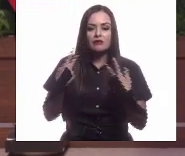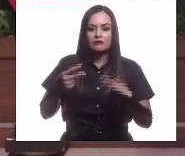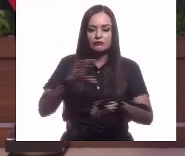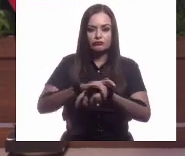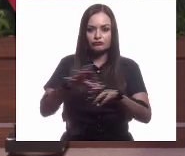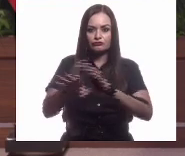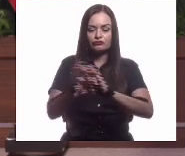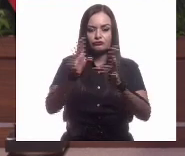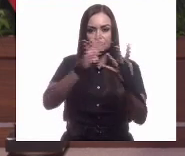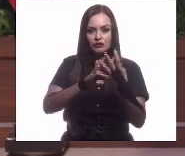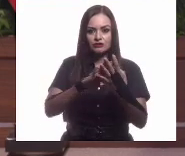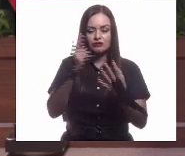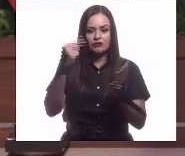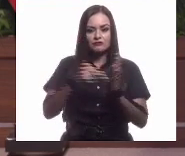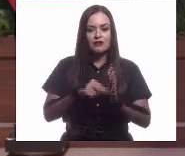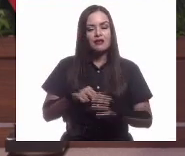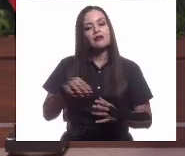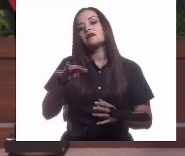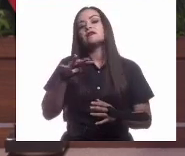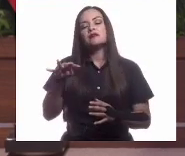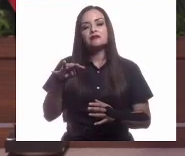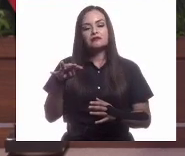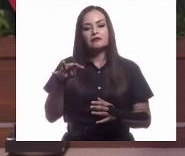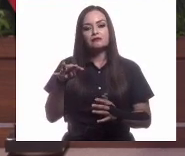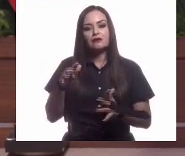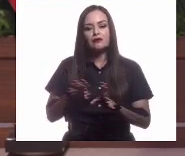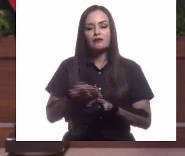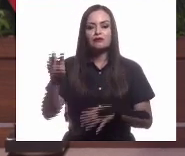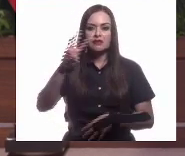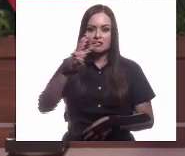a 2019 logramos un incremento de